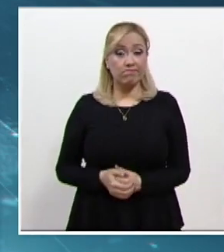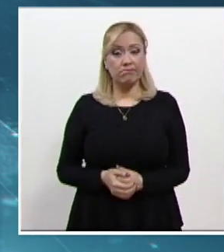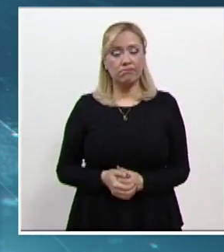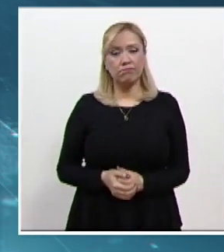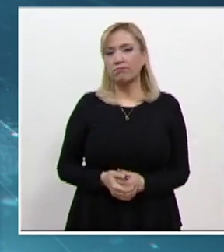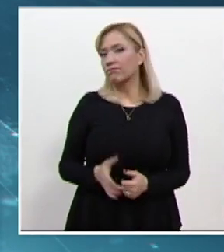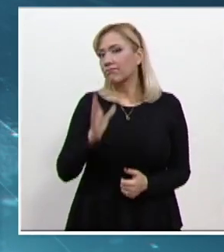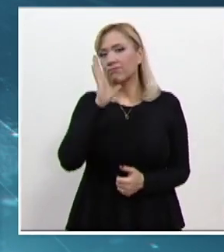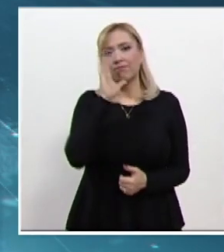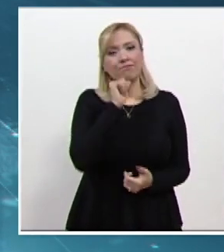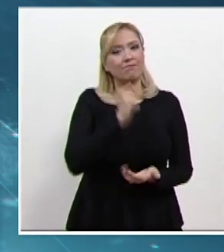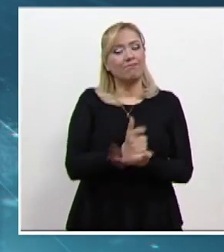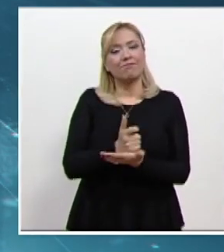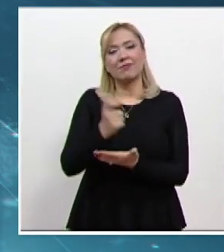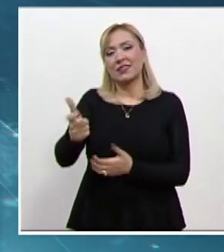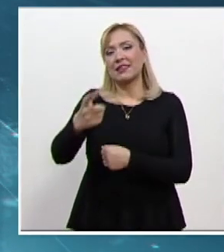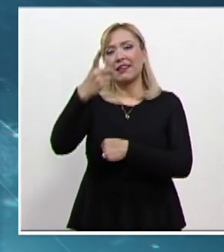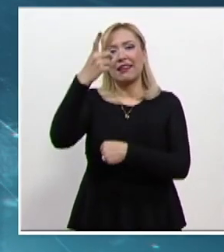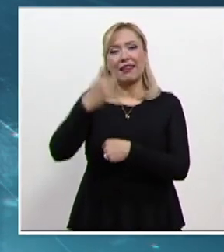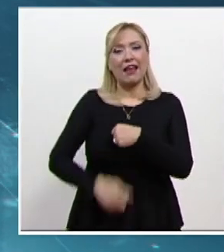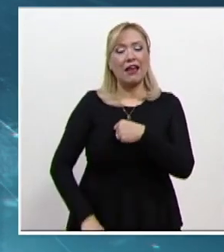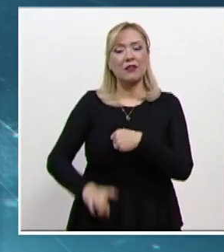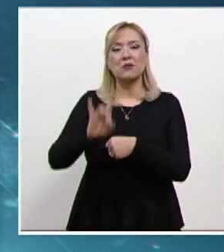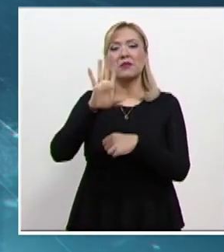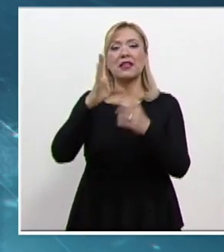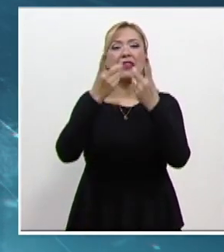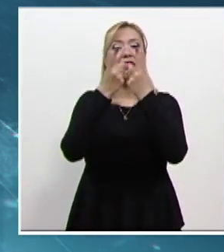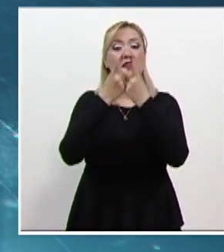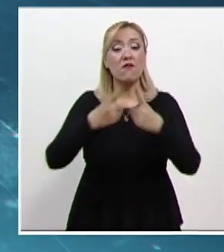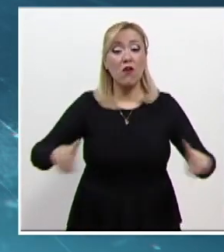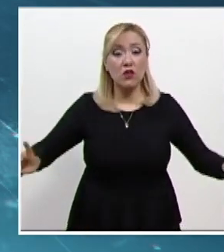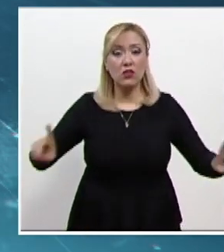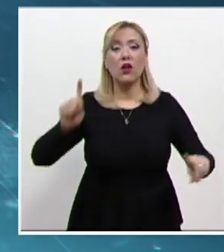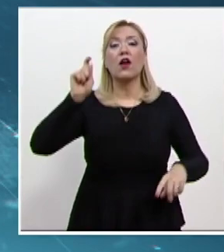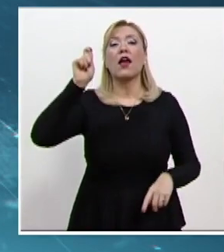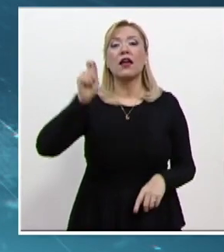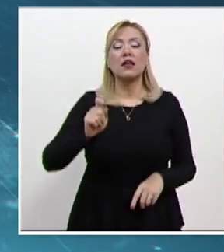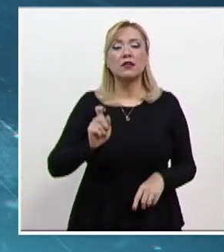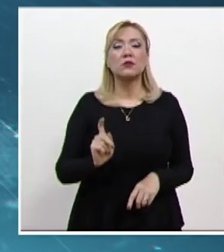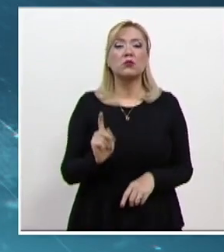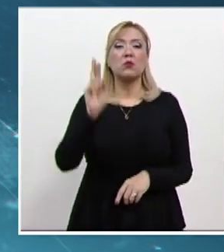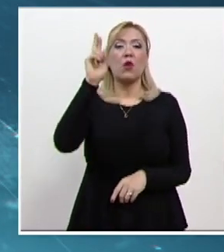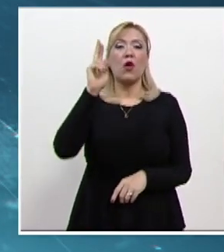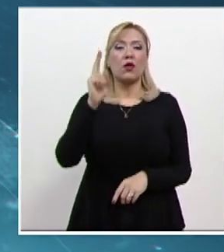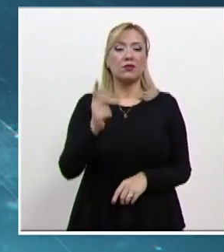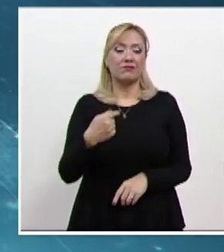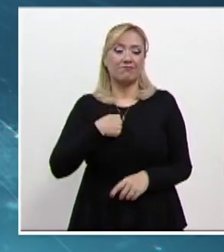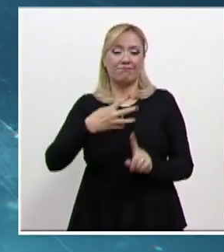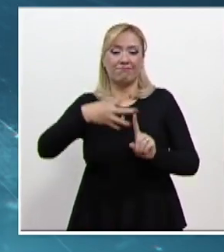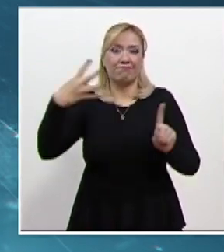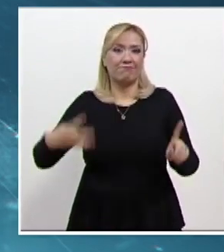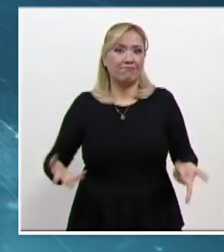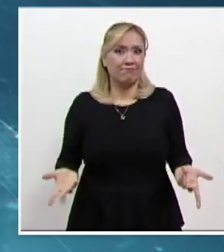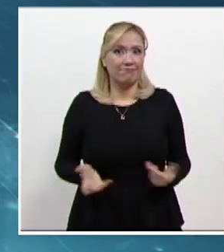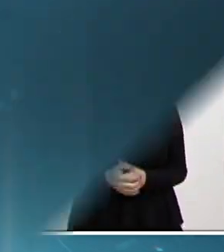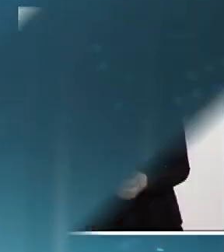Improcedente el pago de daño moral en un juicio de divorcio motivado por la preferencia sexual del cónyuge.